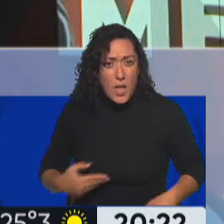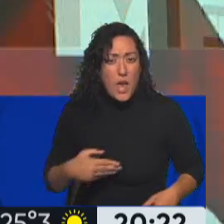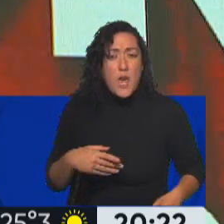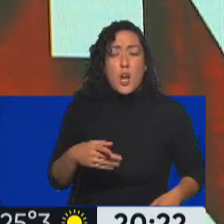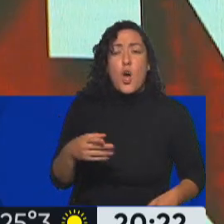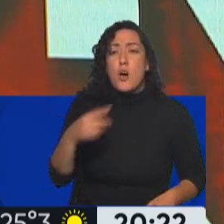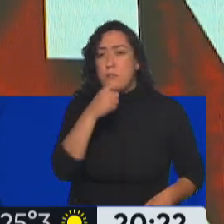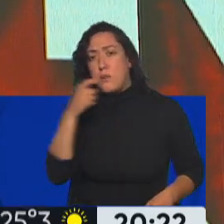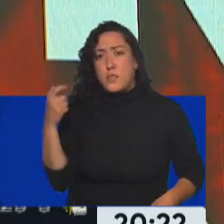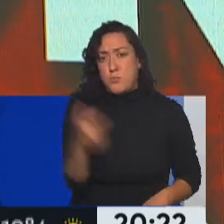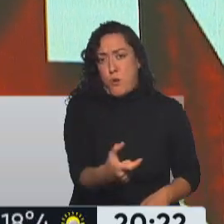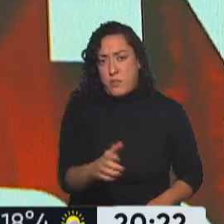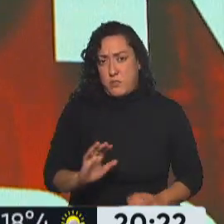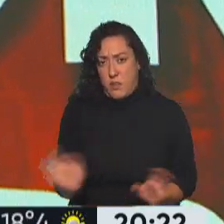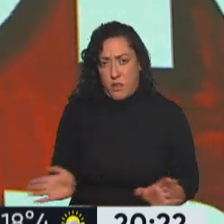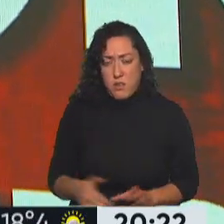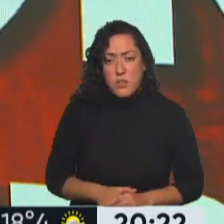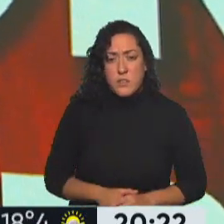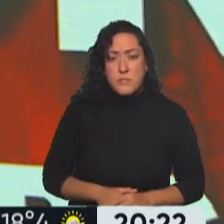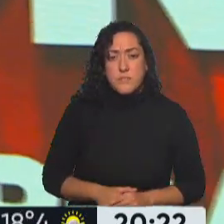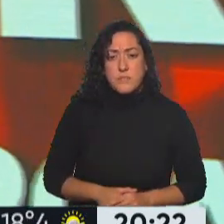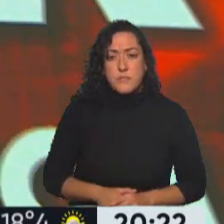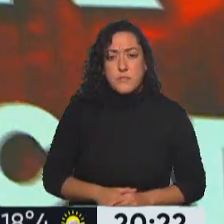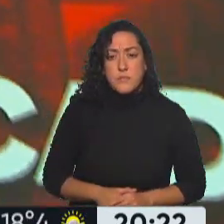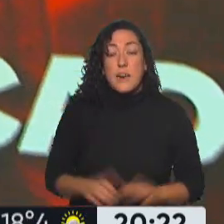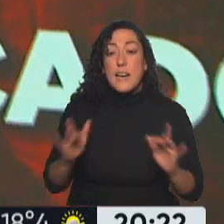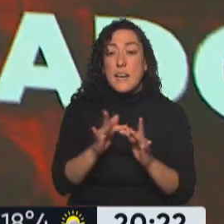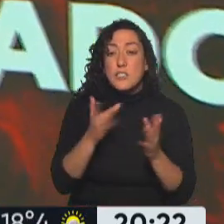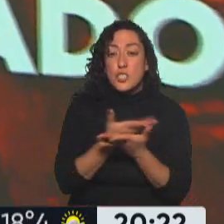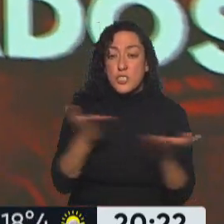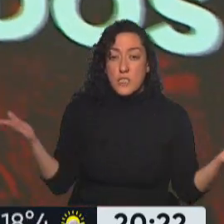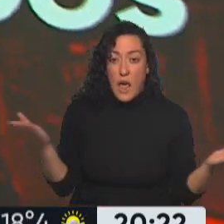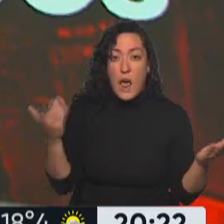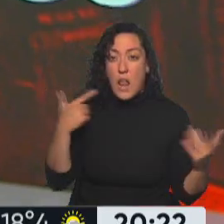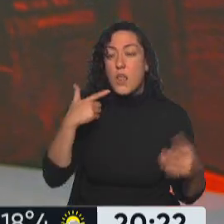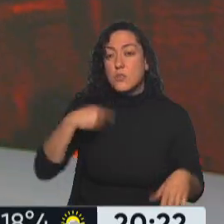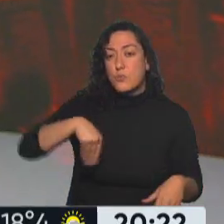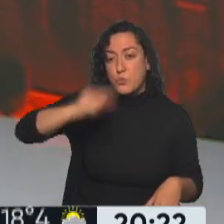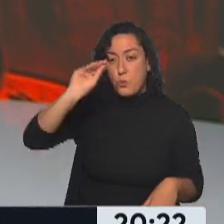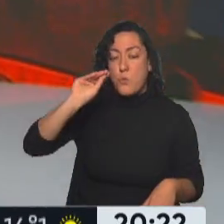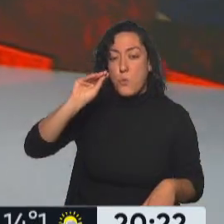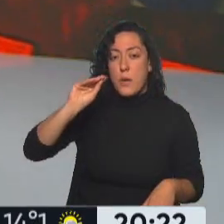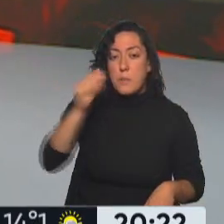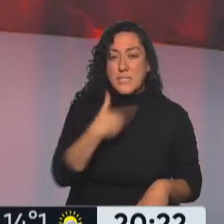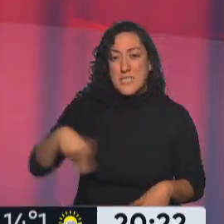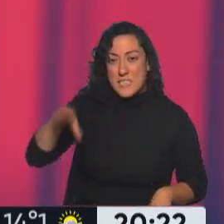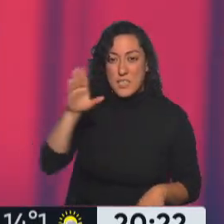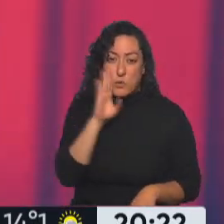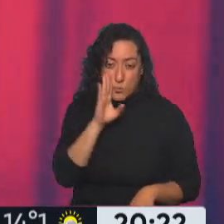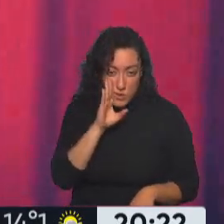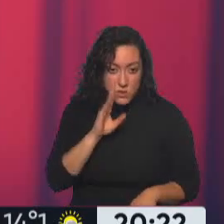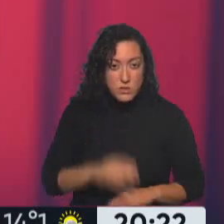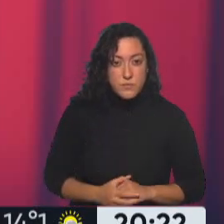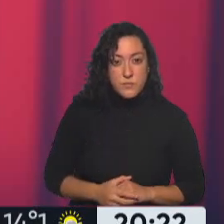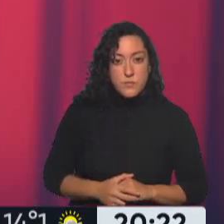Si les parece, compartimos lo que decía a través de las redes sociales el mandatario de Estados Unidos después